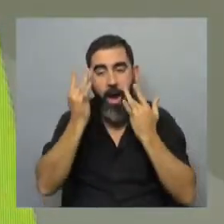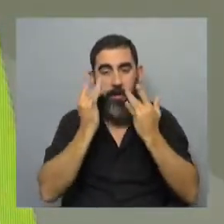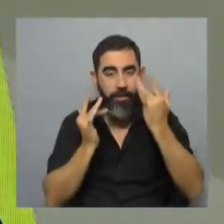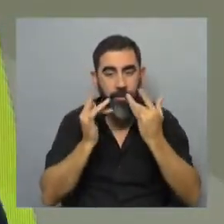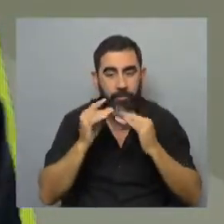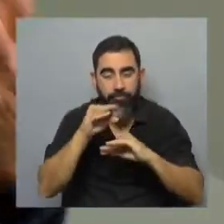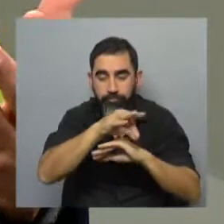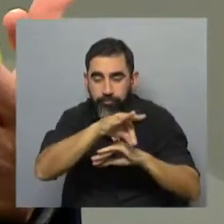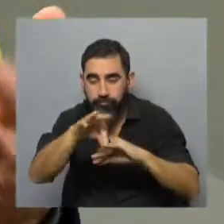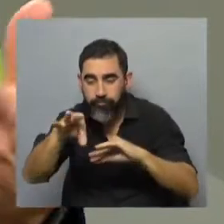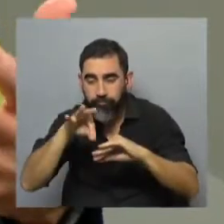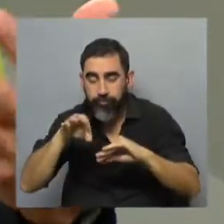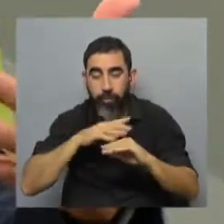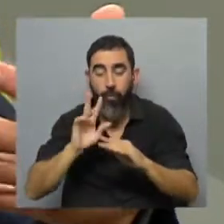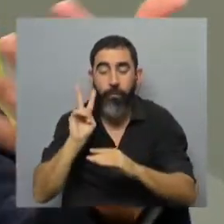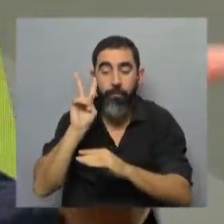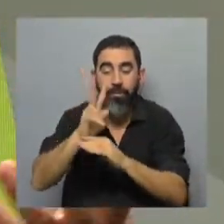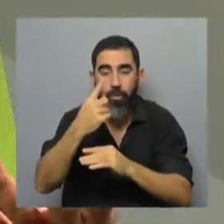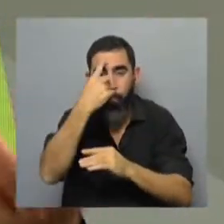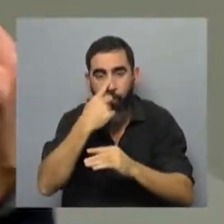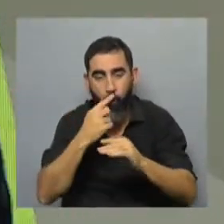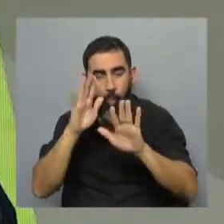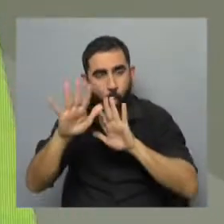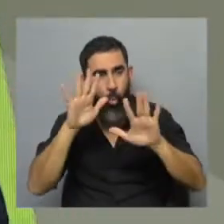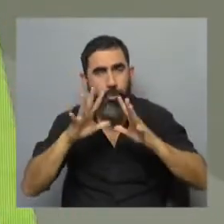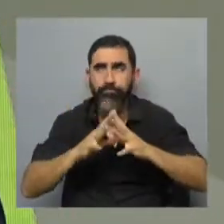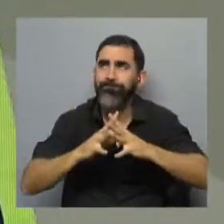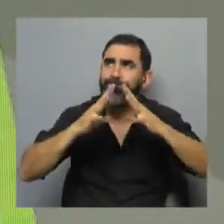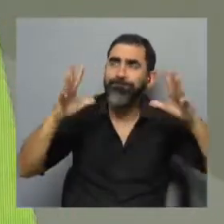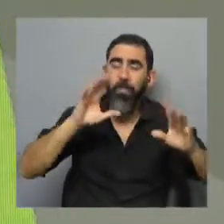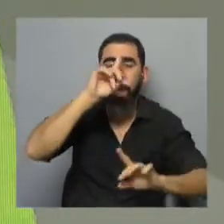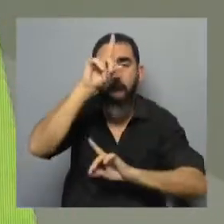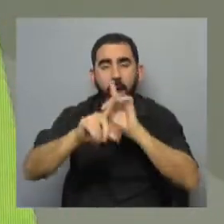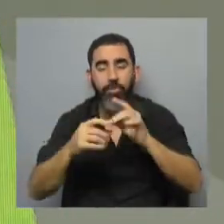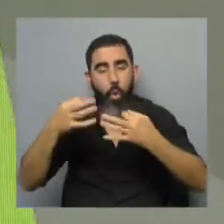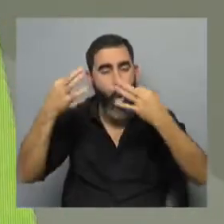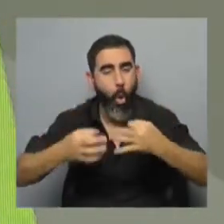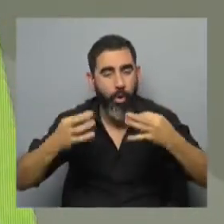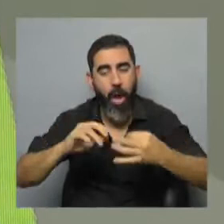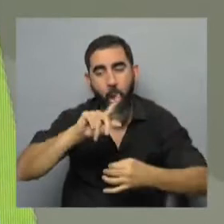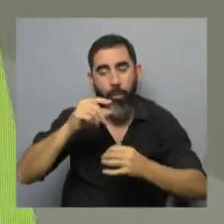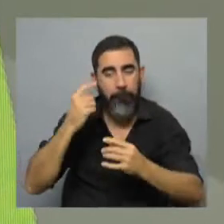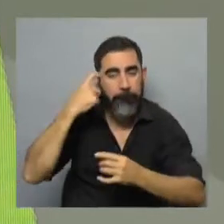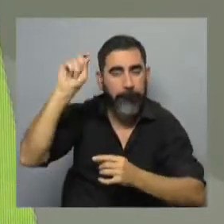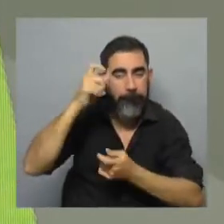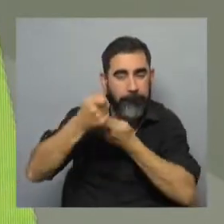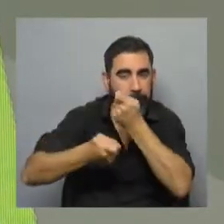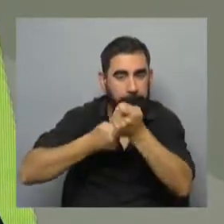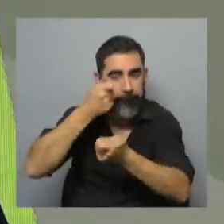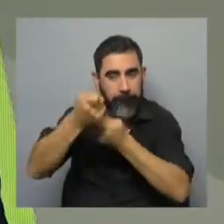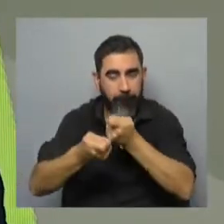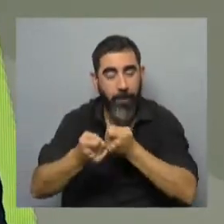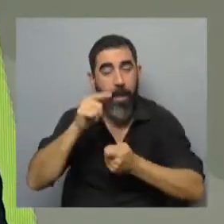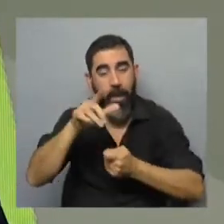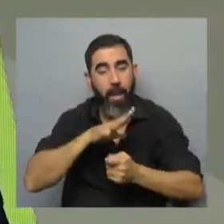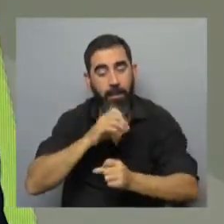esos huesos, cuando uno va a un museo y ve esas maquetas enormes que tienen a veces alguna pieza original y el resto es reconstrucción, bueno, ahí